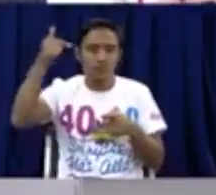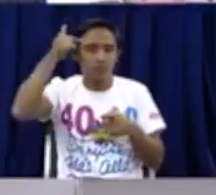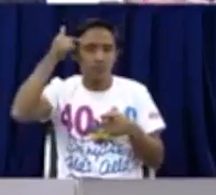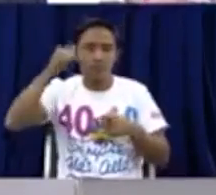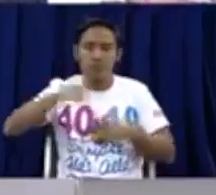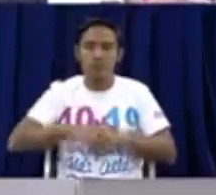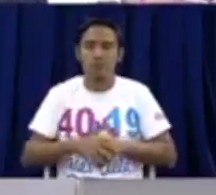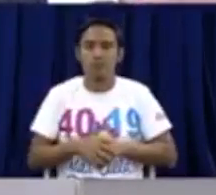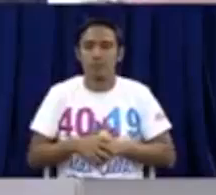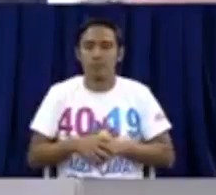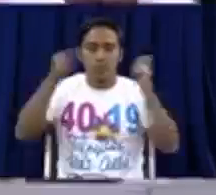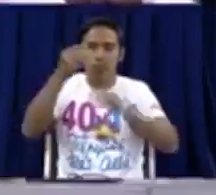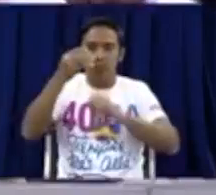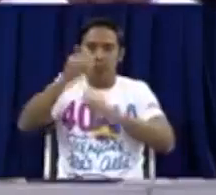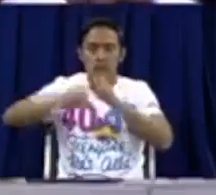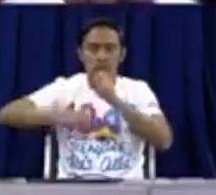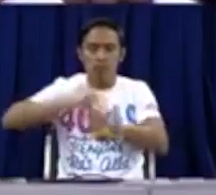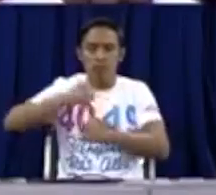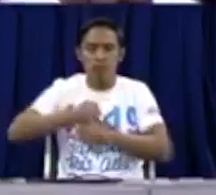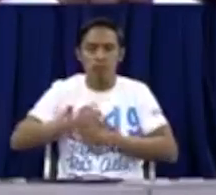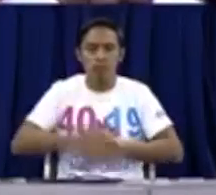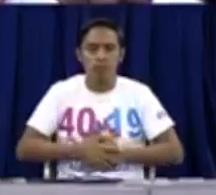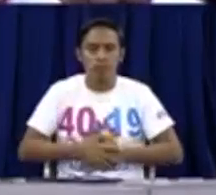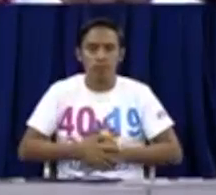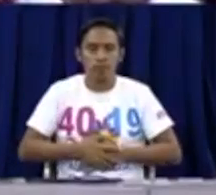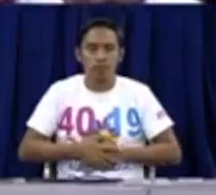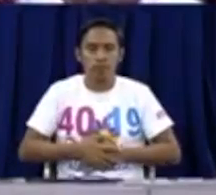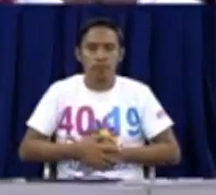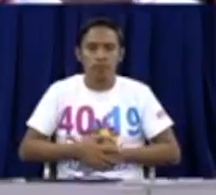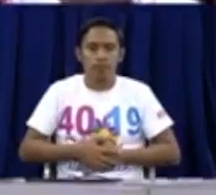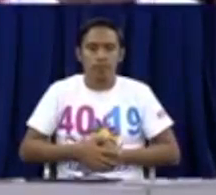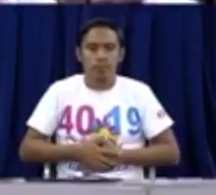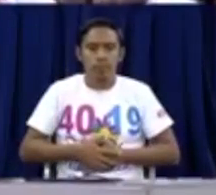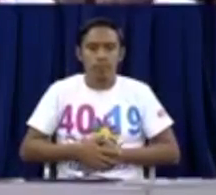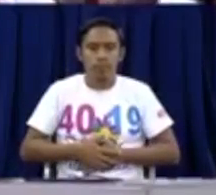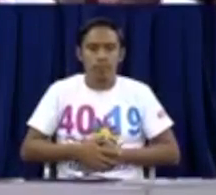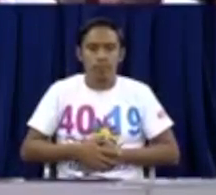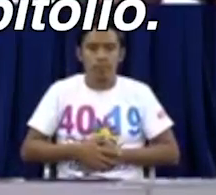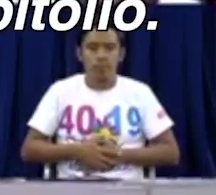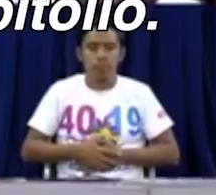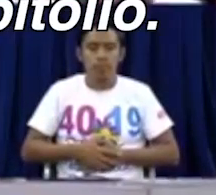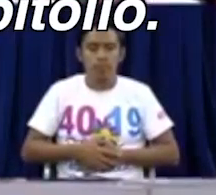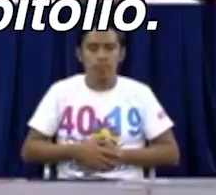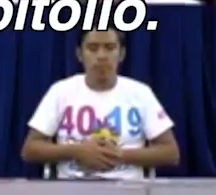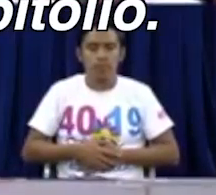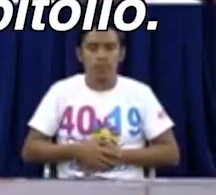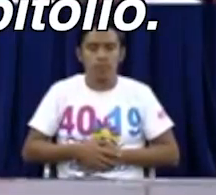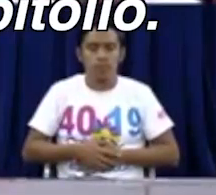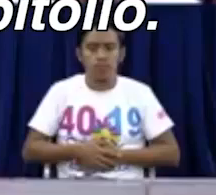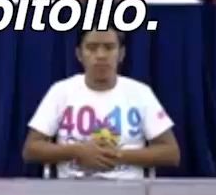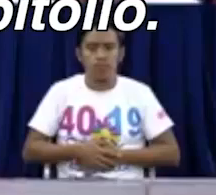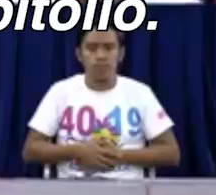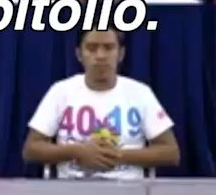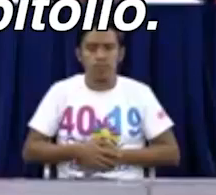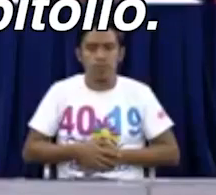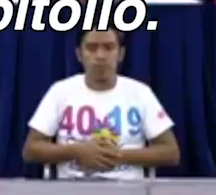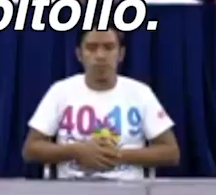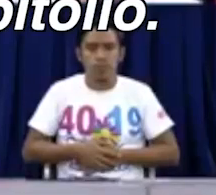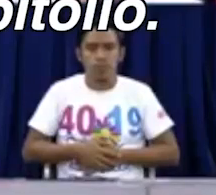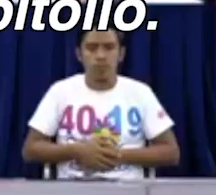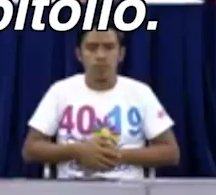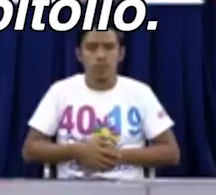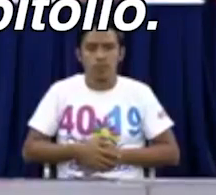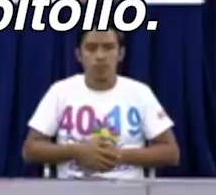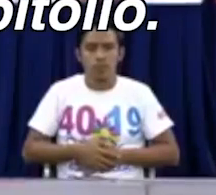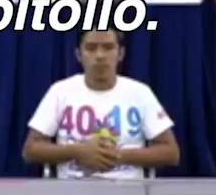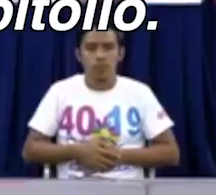llamaba Cirineo. Your president and vice president have invited us to come and explore to start